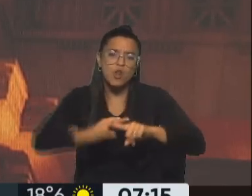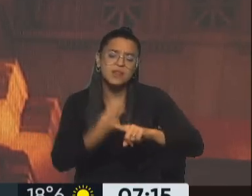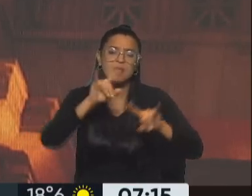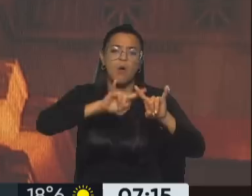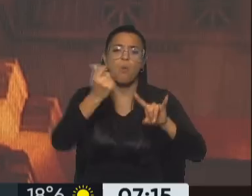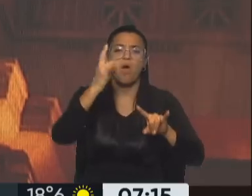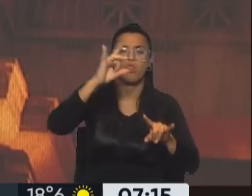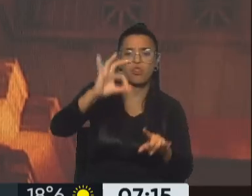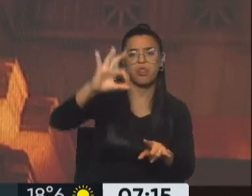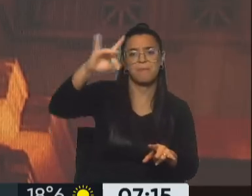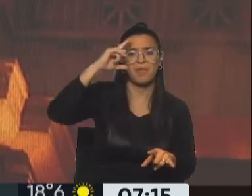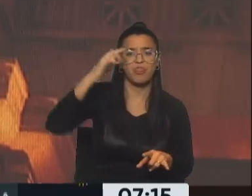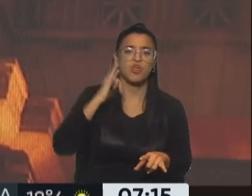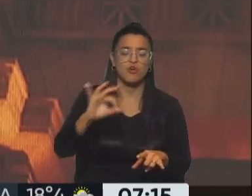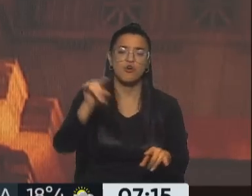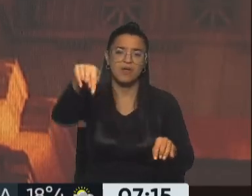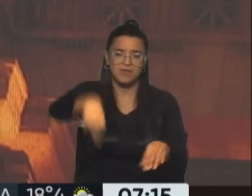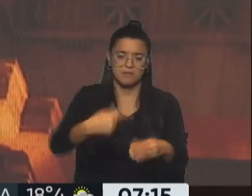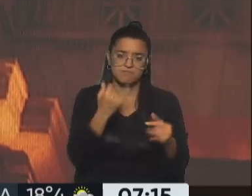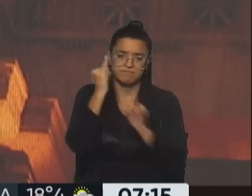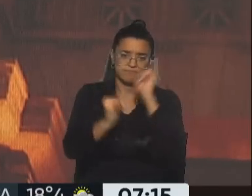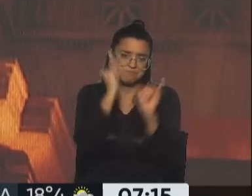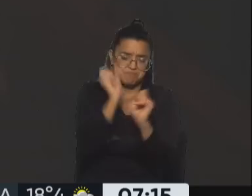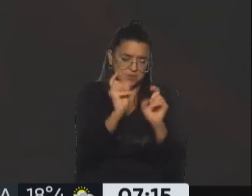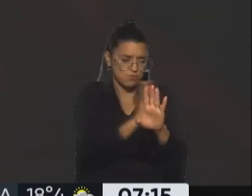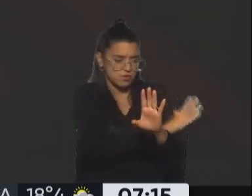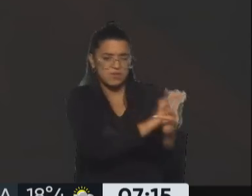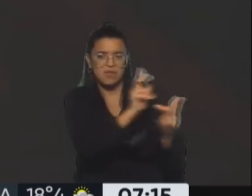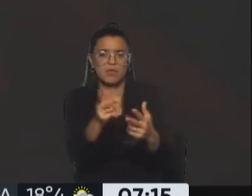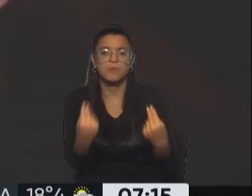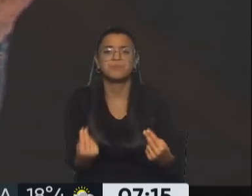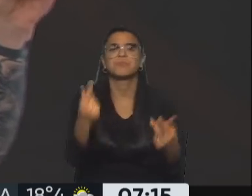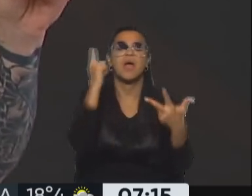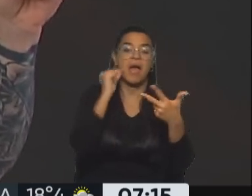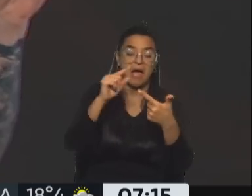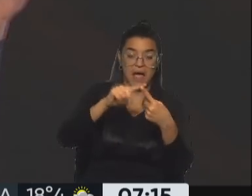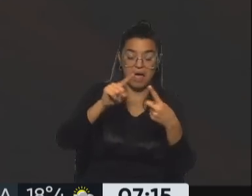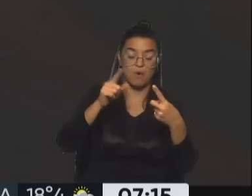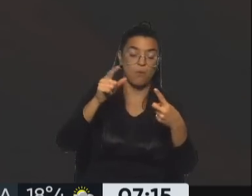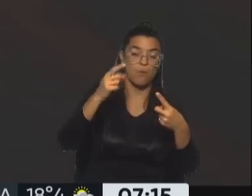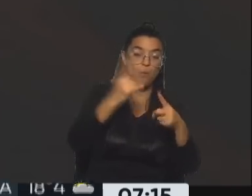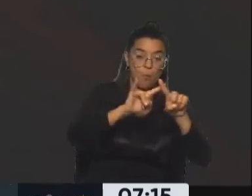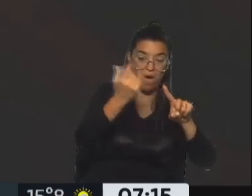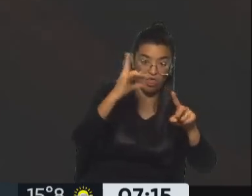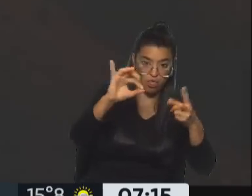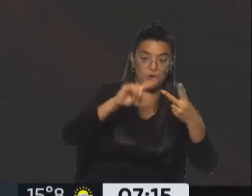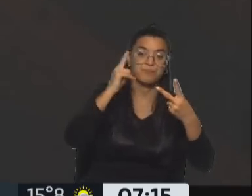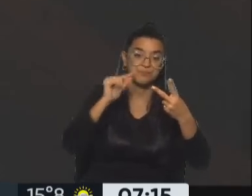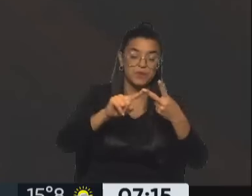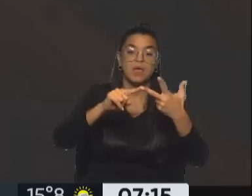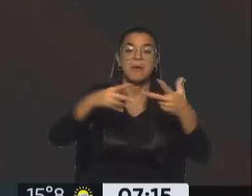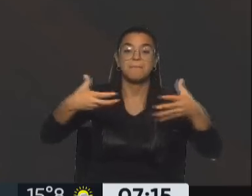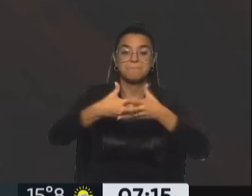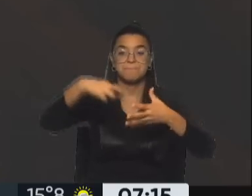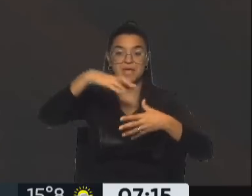Guado de Pedro en este párrafo que escuchábamos recién? Guado de Pedro, Axel Kicillof, el gobernador de la provincia de Buenos Aires, y el Partido